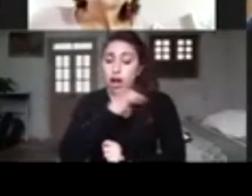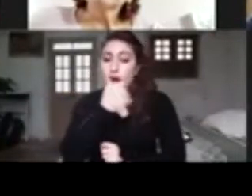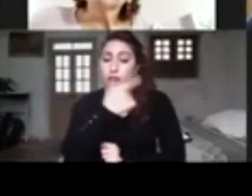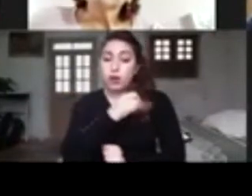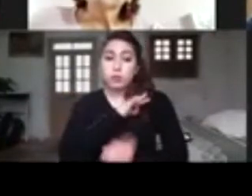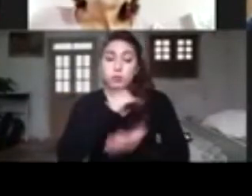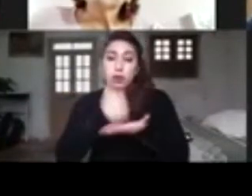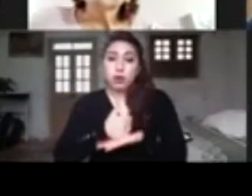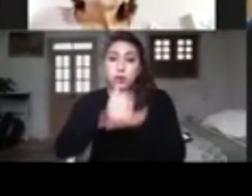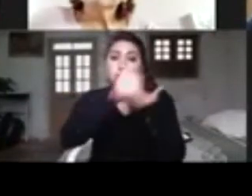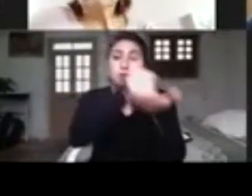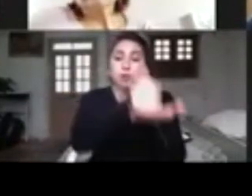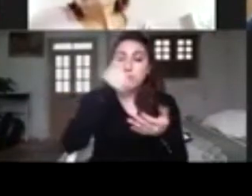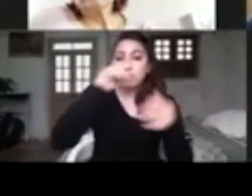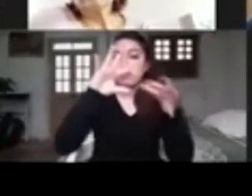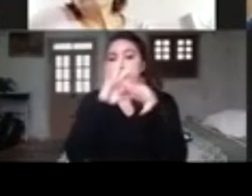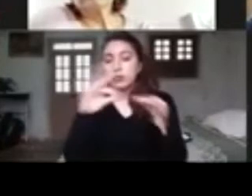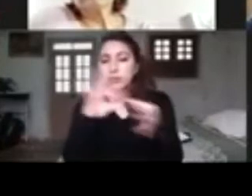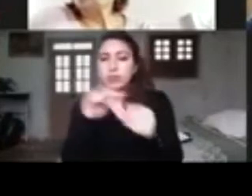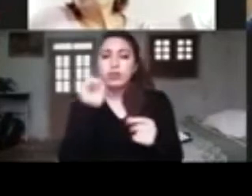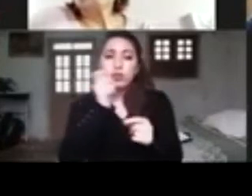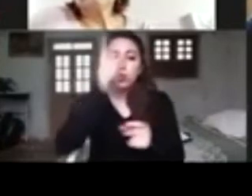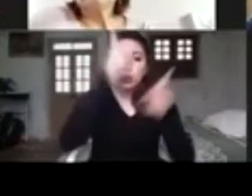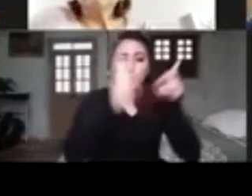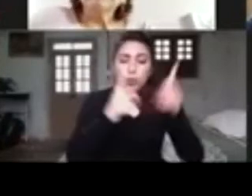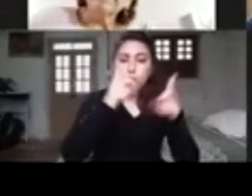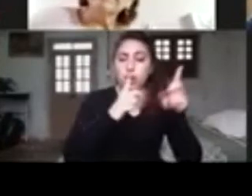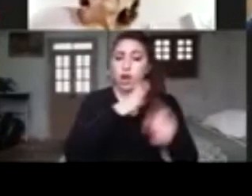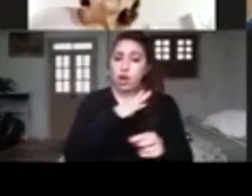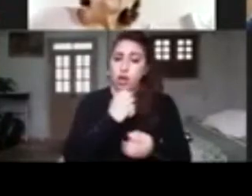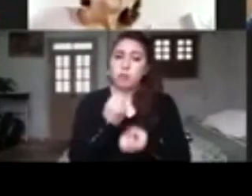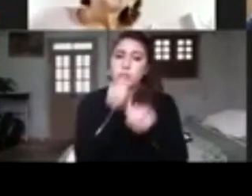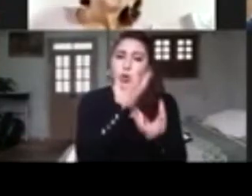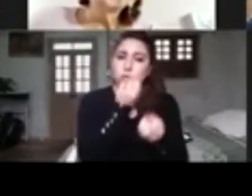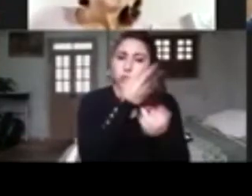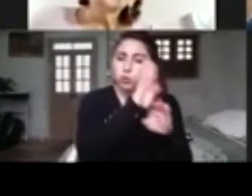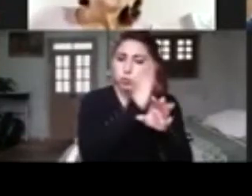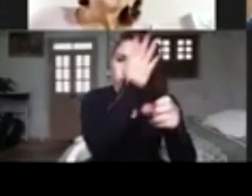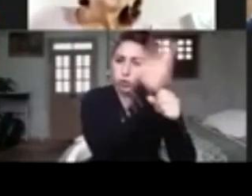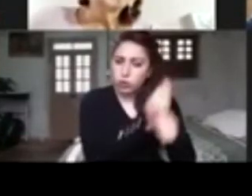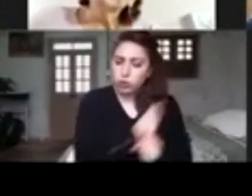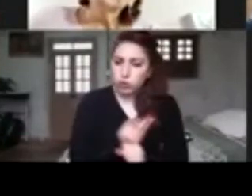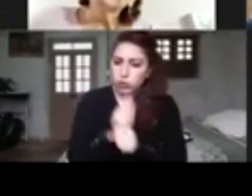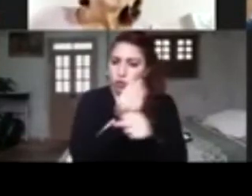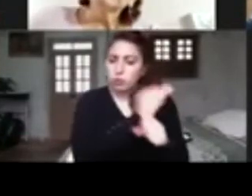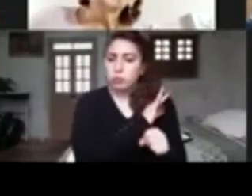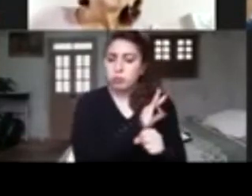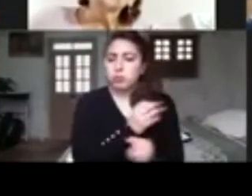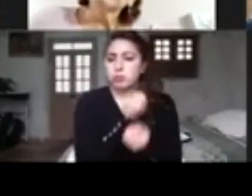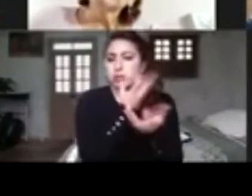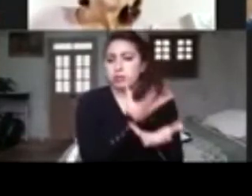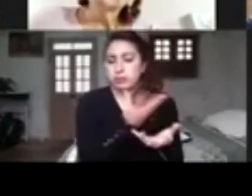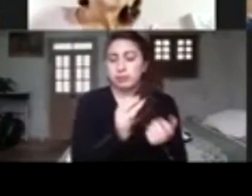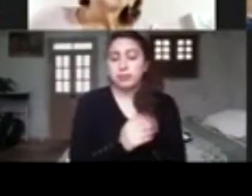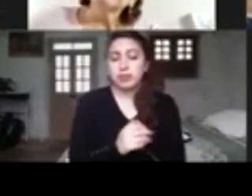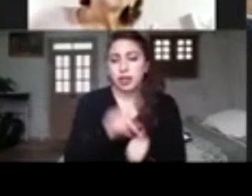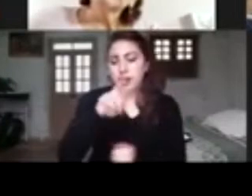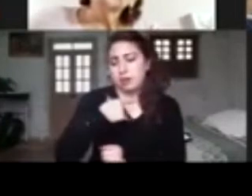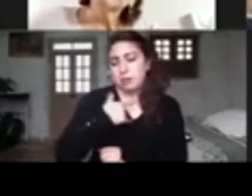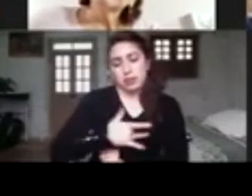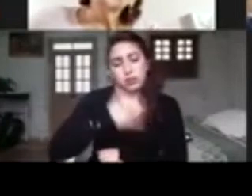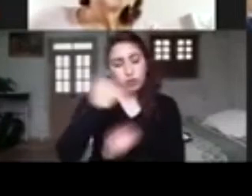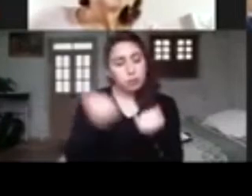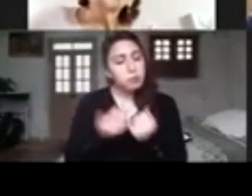de apertura y Parlamento Abierto a través de las casas de gestión. Me congratulo mucho porque también en